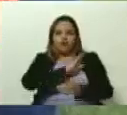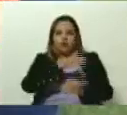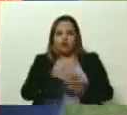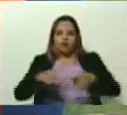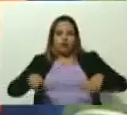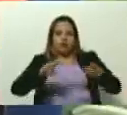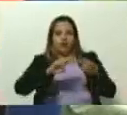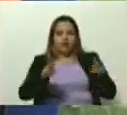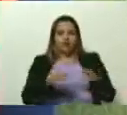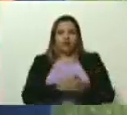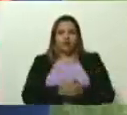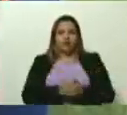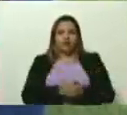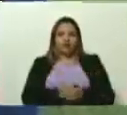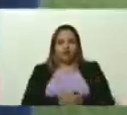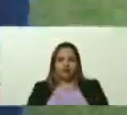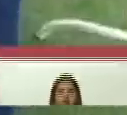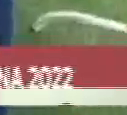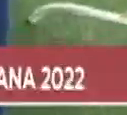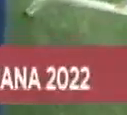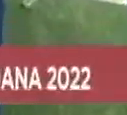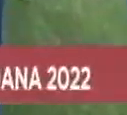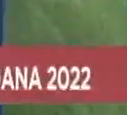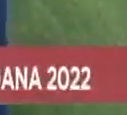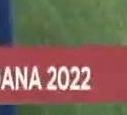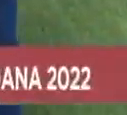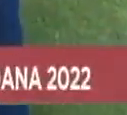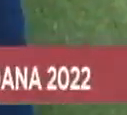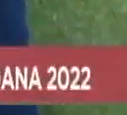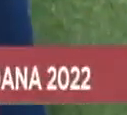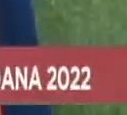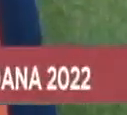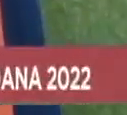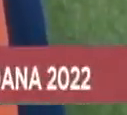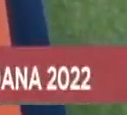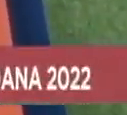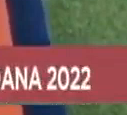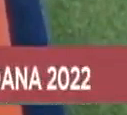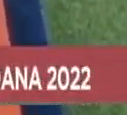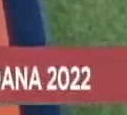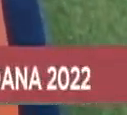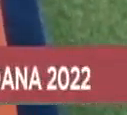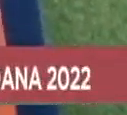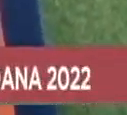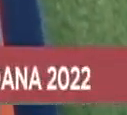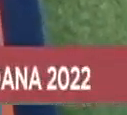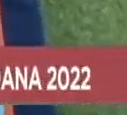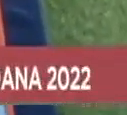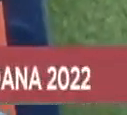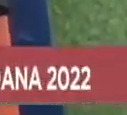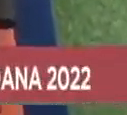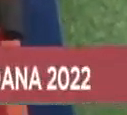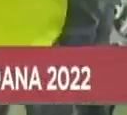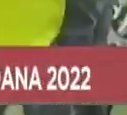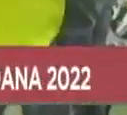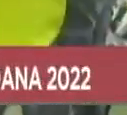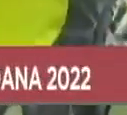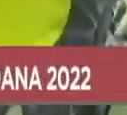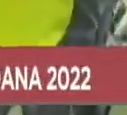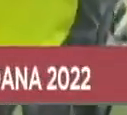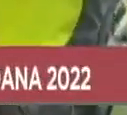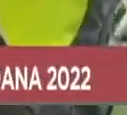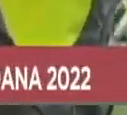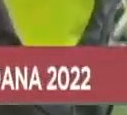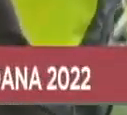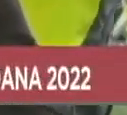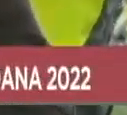de Paz. Ok, ministro, estamos a las 7:03 de la noche de este día viernes y le quiero hacer una pregunta, que quizás suene sencilla, pero también